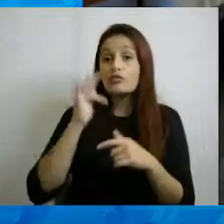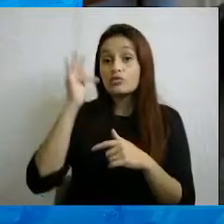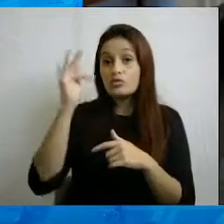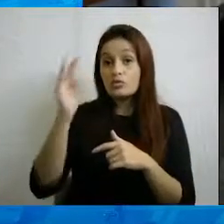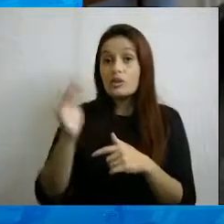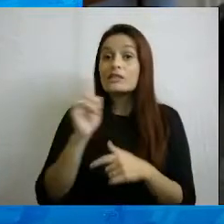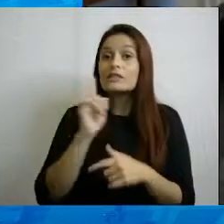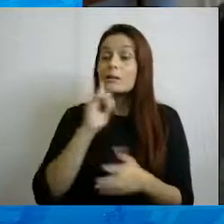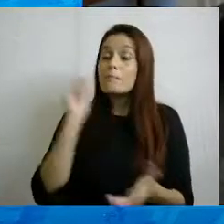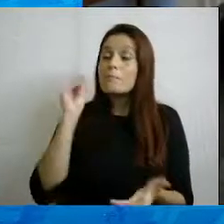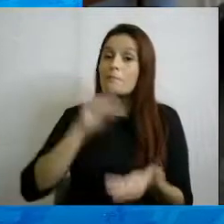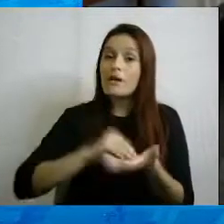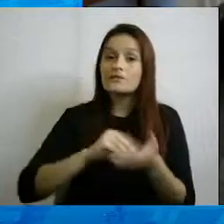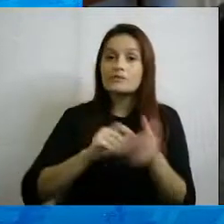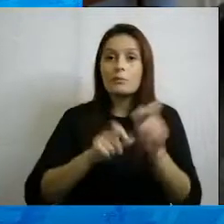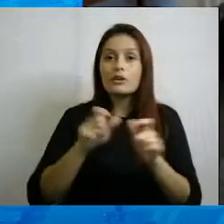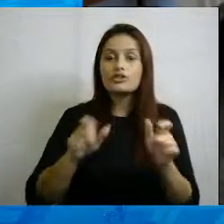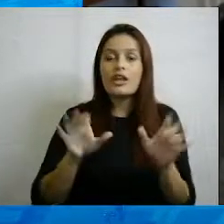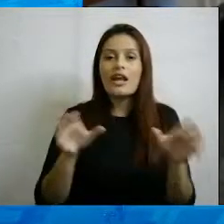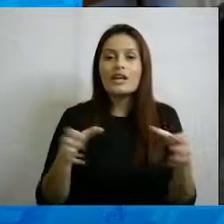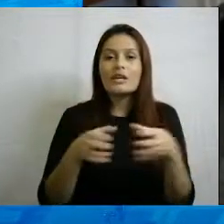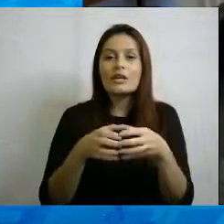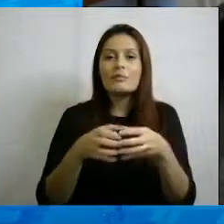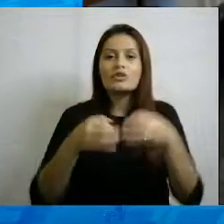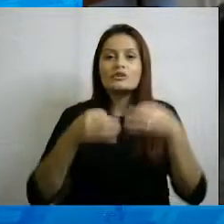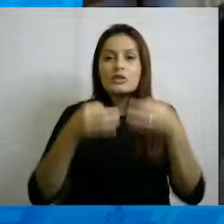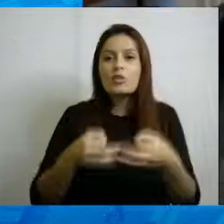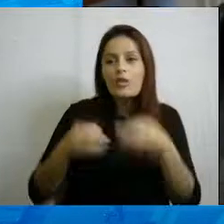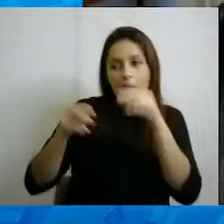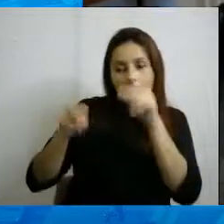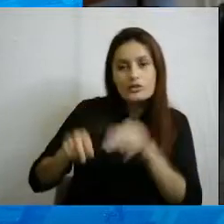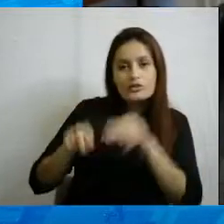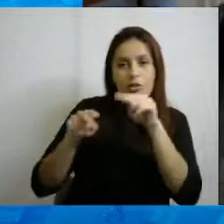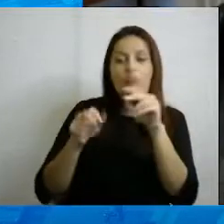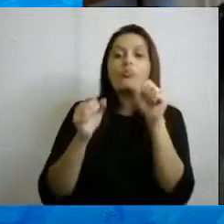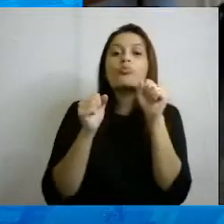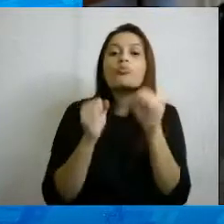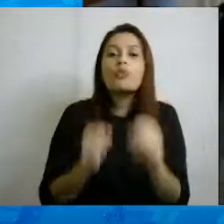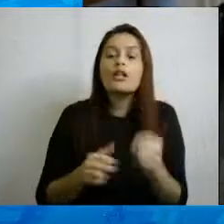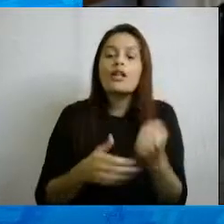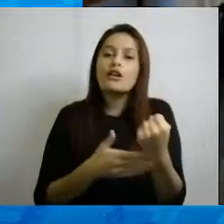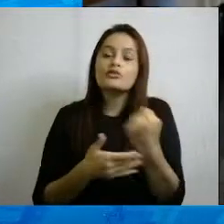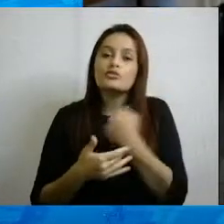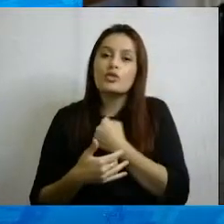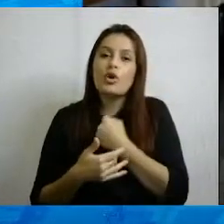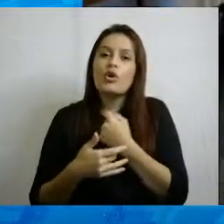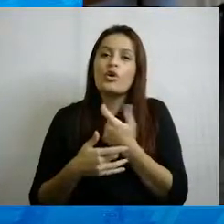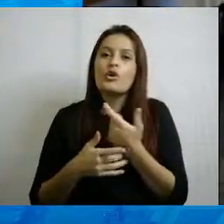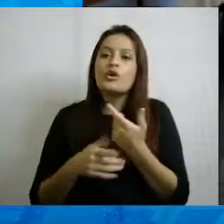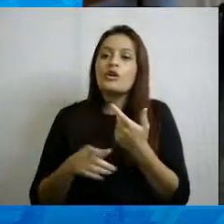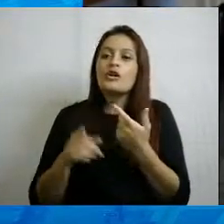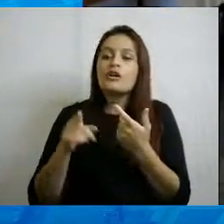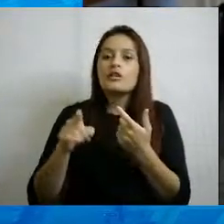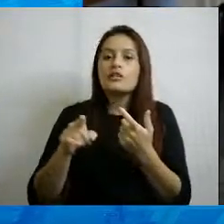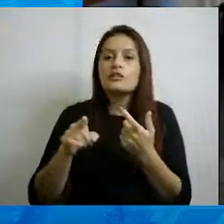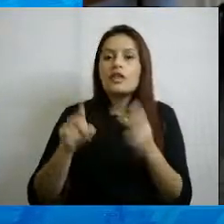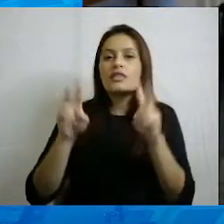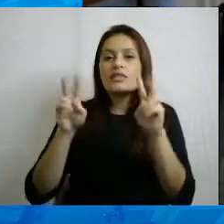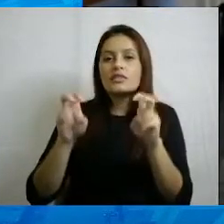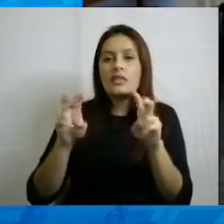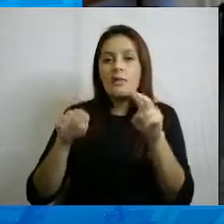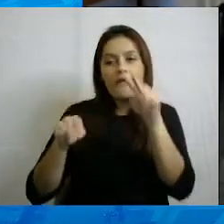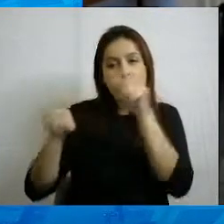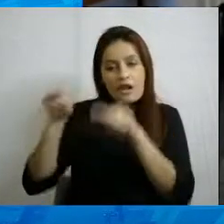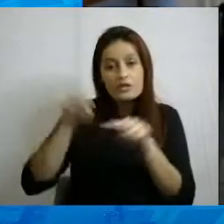a más personas en el equipo de seguridad e inspección que nos pueda permitir cubrir la demanda en materia de fiscalización no